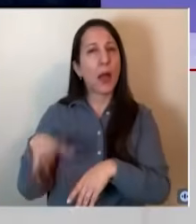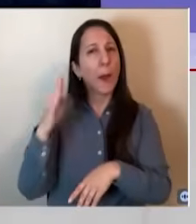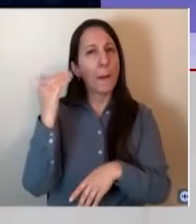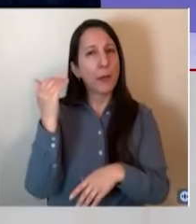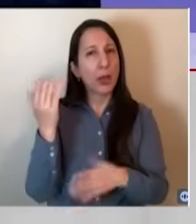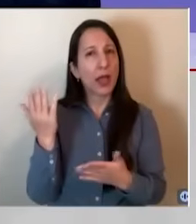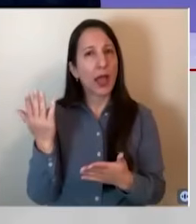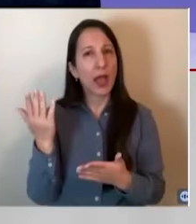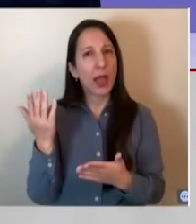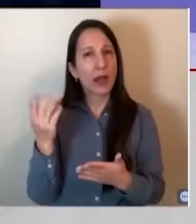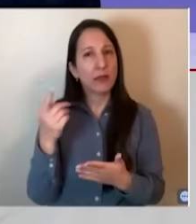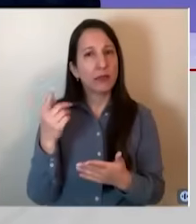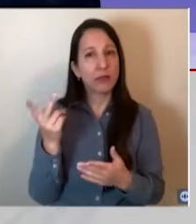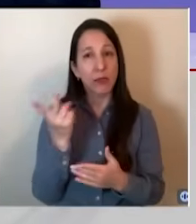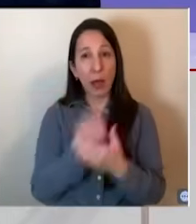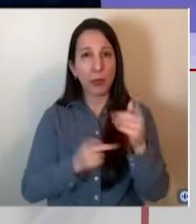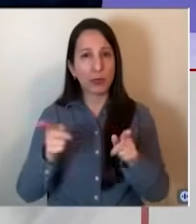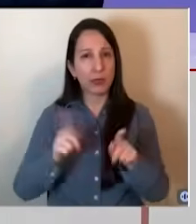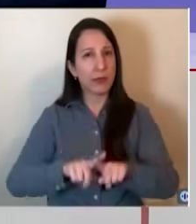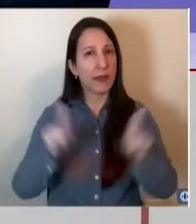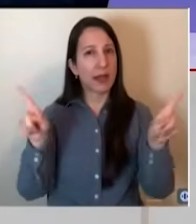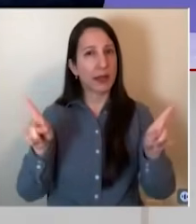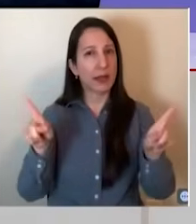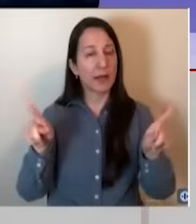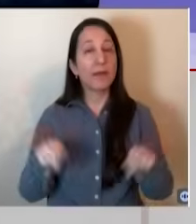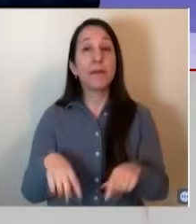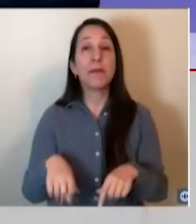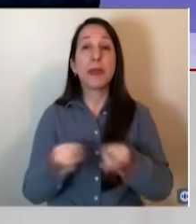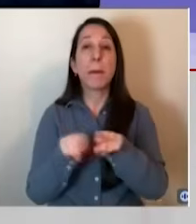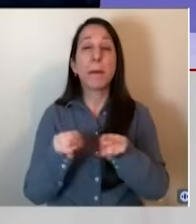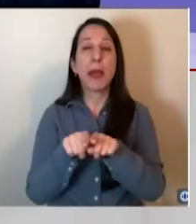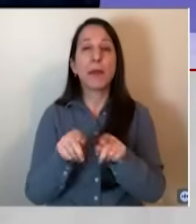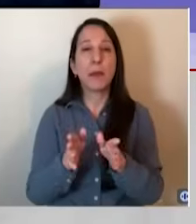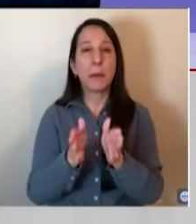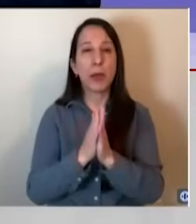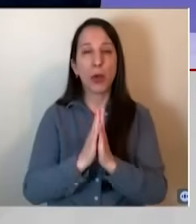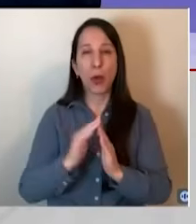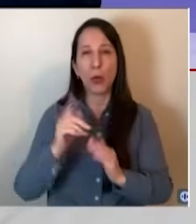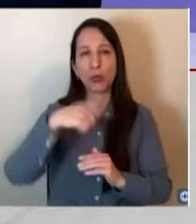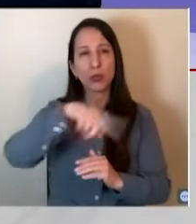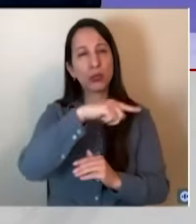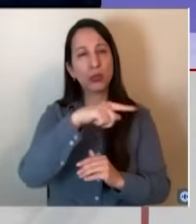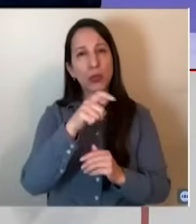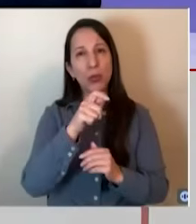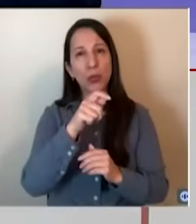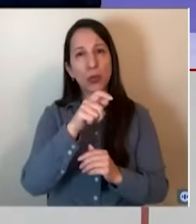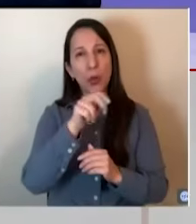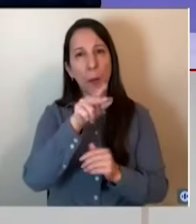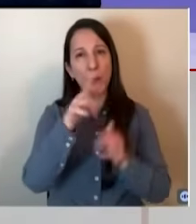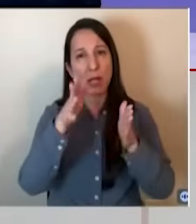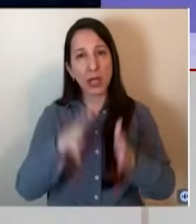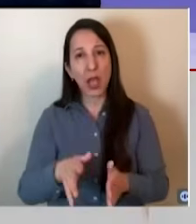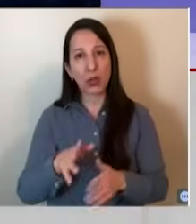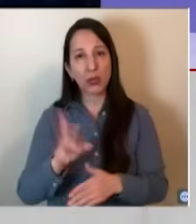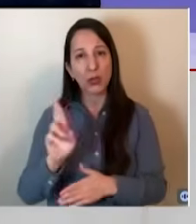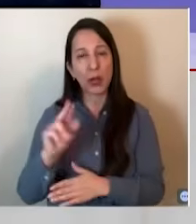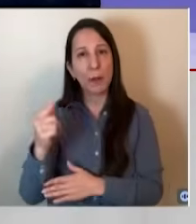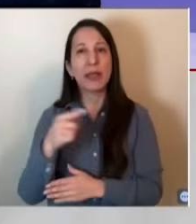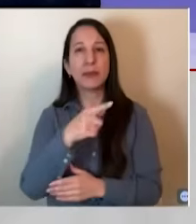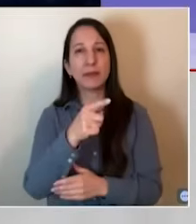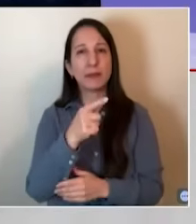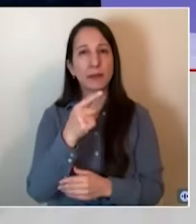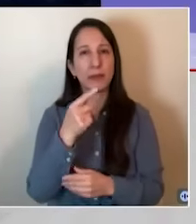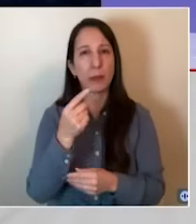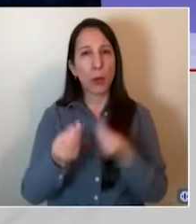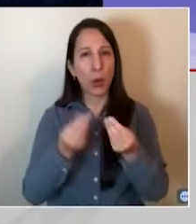las diferencias? Y tal vez ahí le voy a pedir al compañero de producción, Roberto Gámez, nuestro productor,